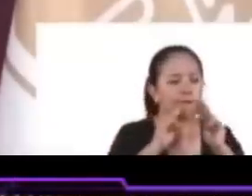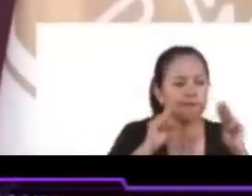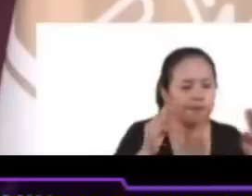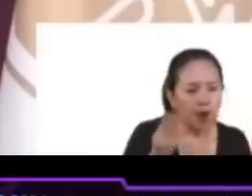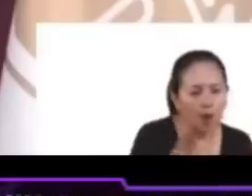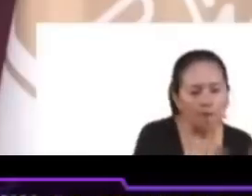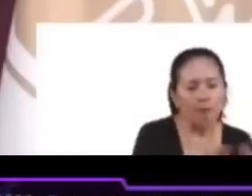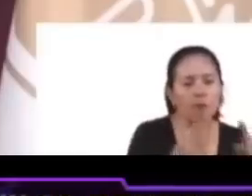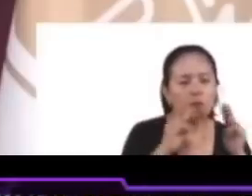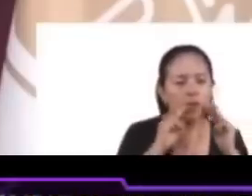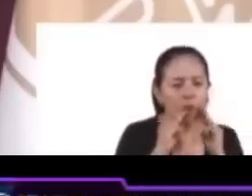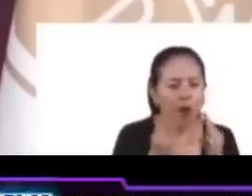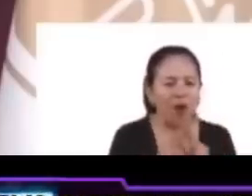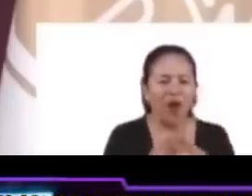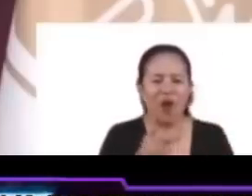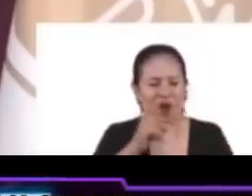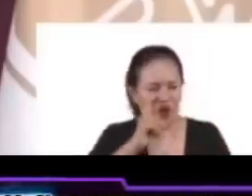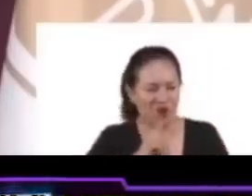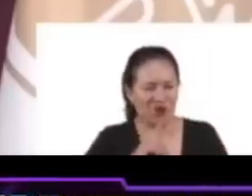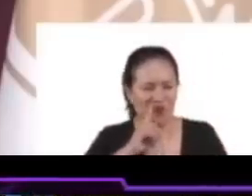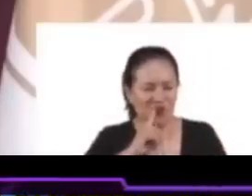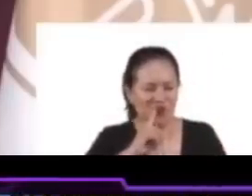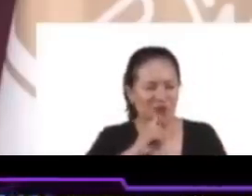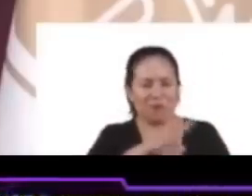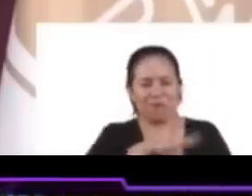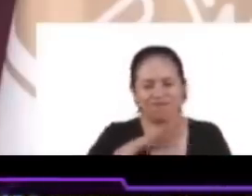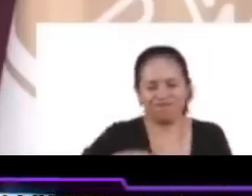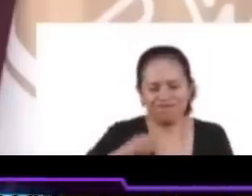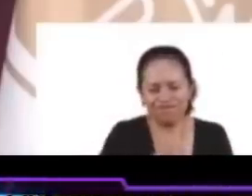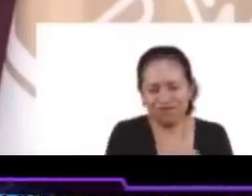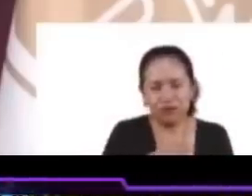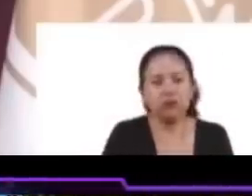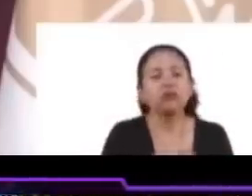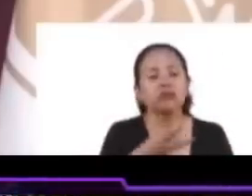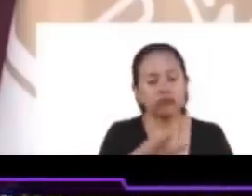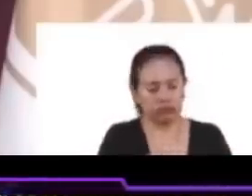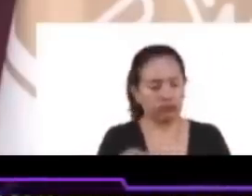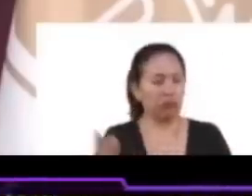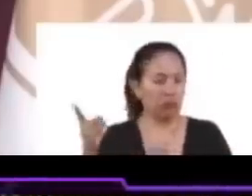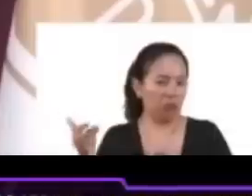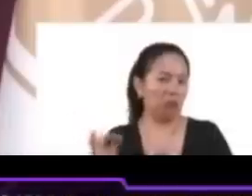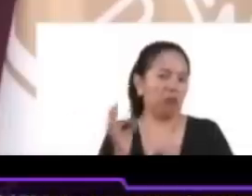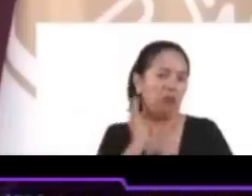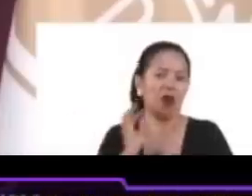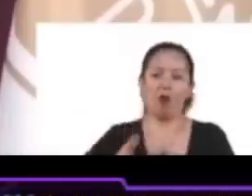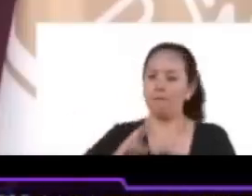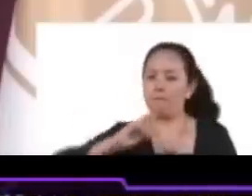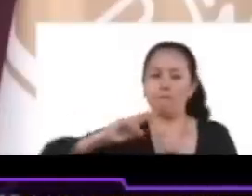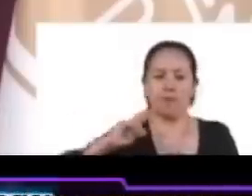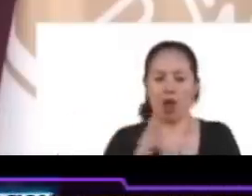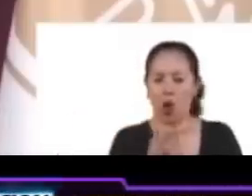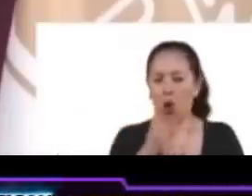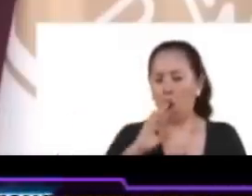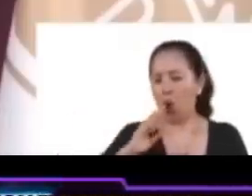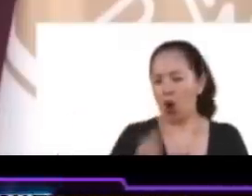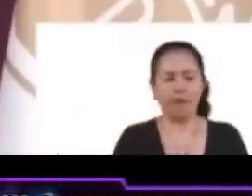feminicidios. Por eso siempre he dicho que Ernestina Godoy es la mejor fiscal que hay.